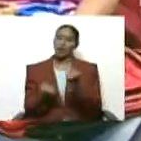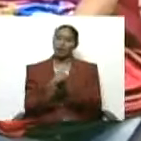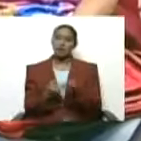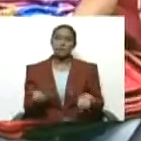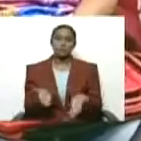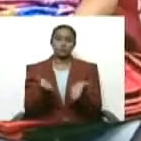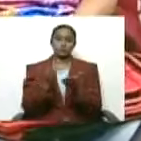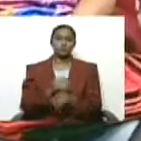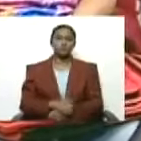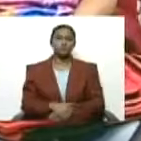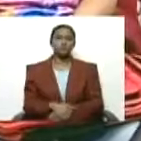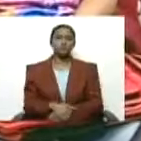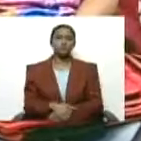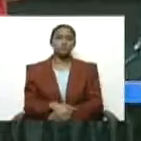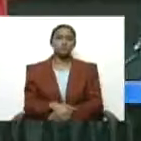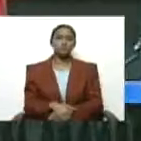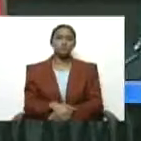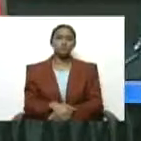impulso.